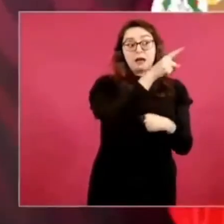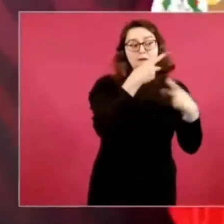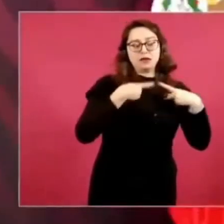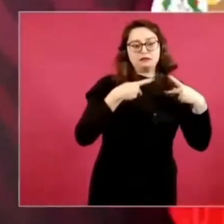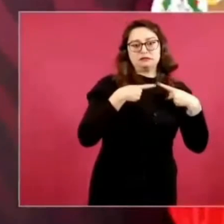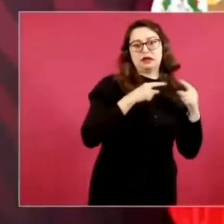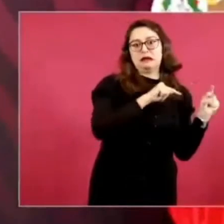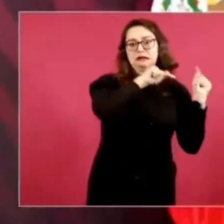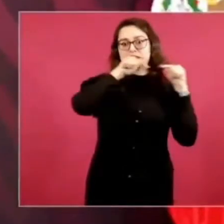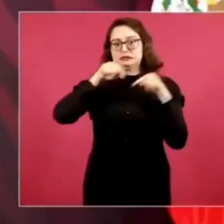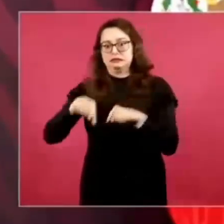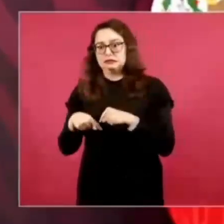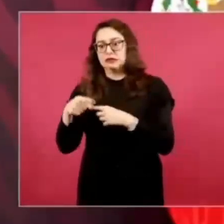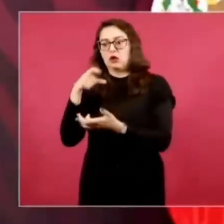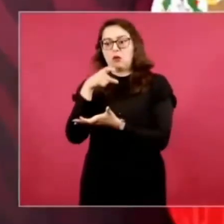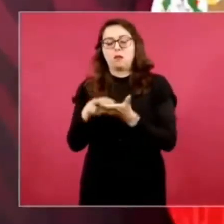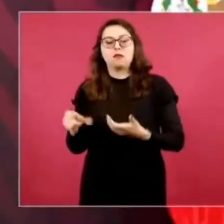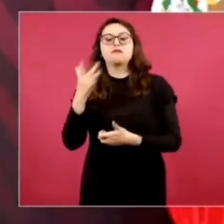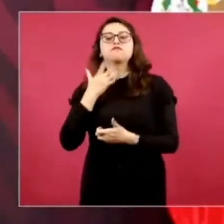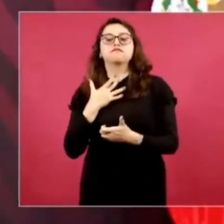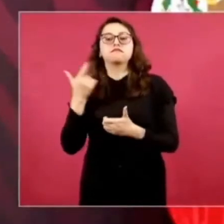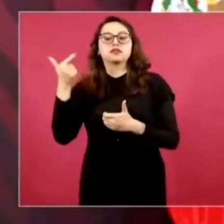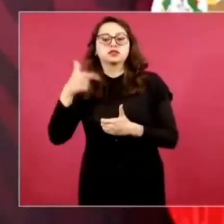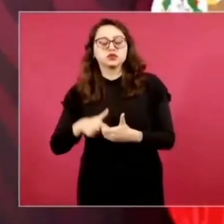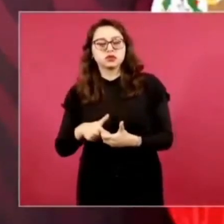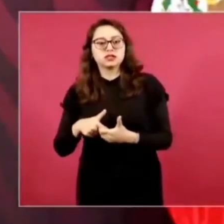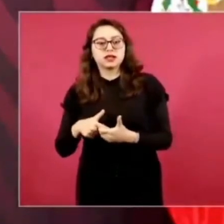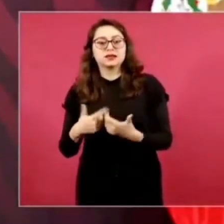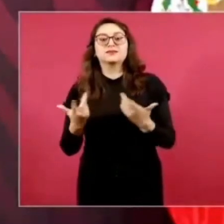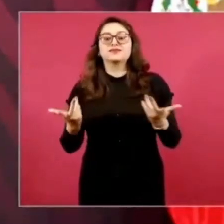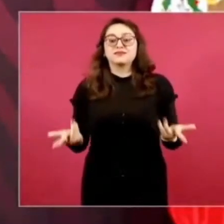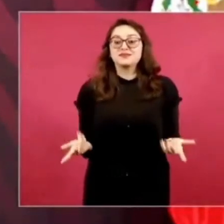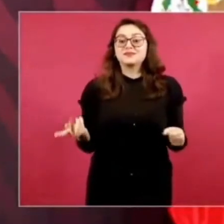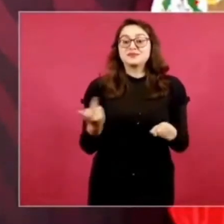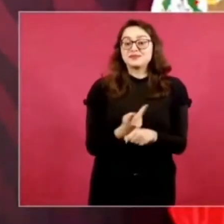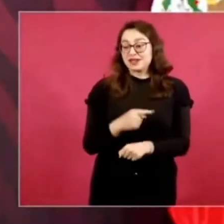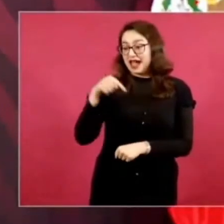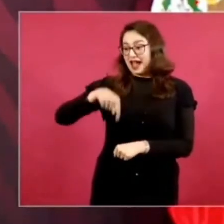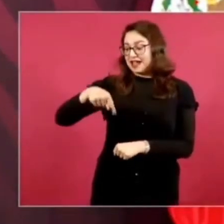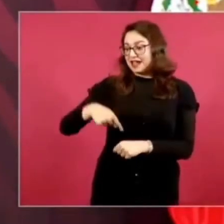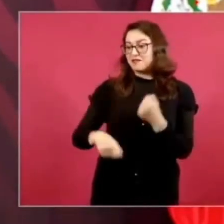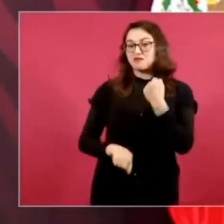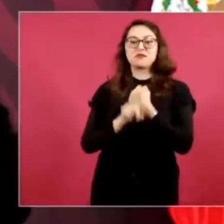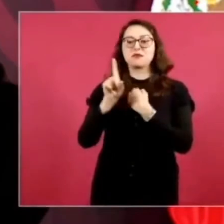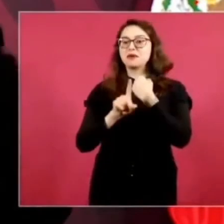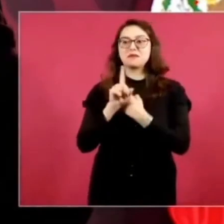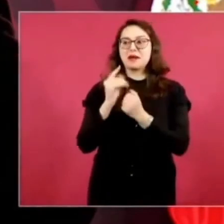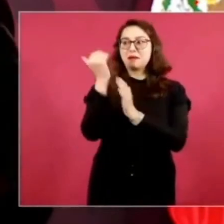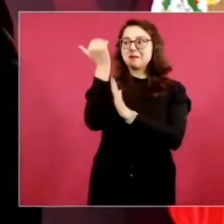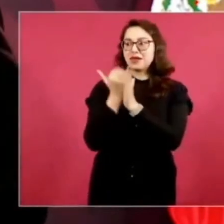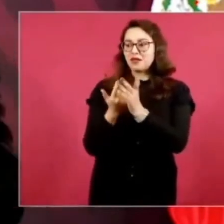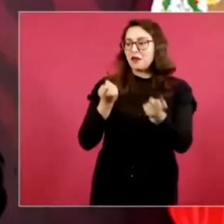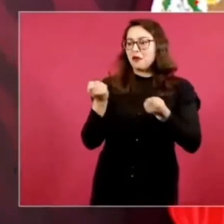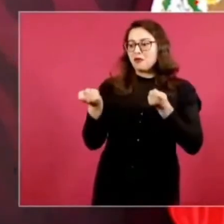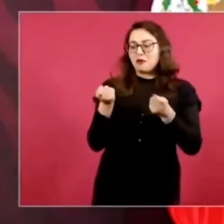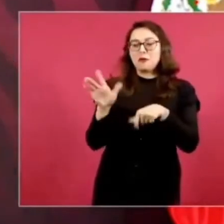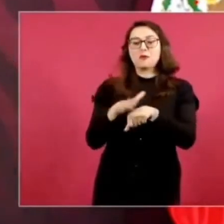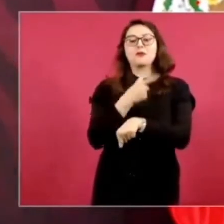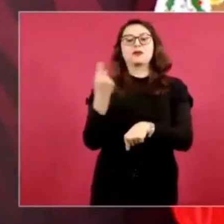tanto? Porque decidimos no aumentar el precio de las gasolinas. Eso se puede hacer